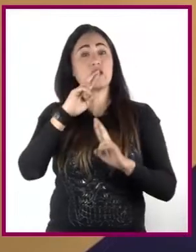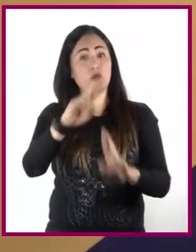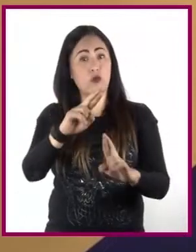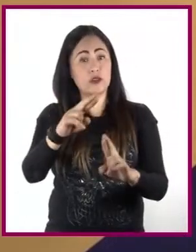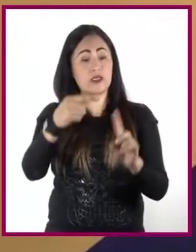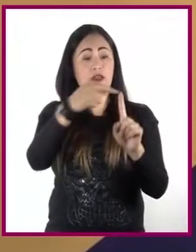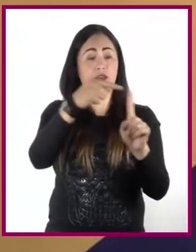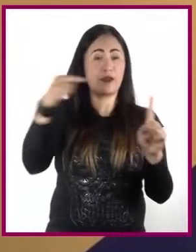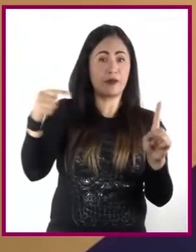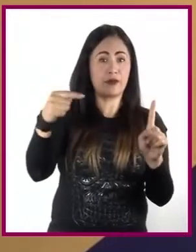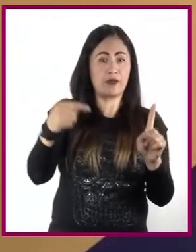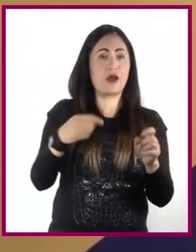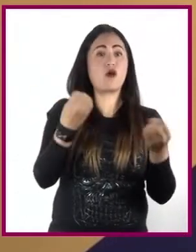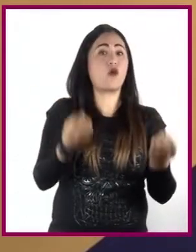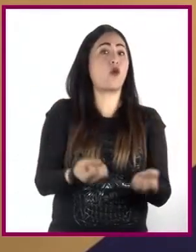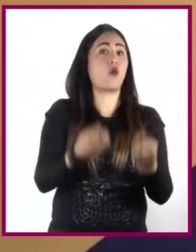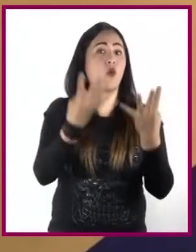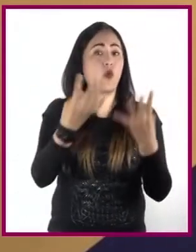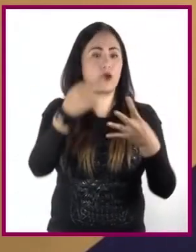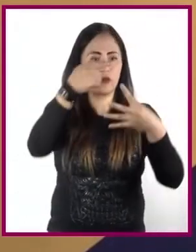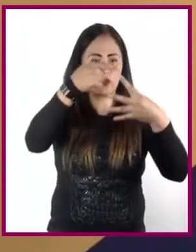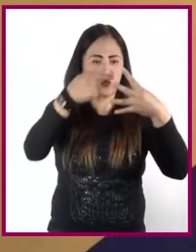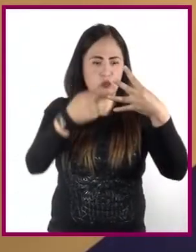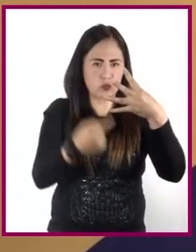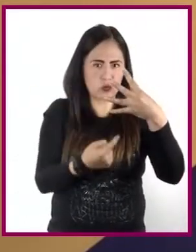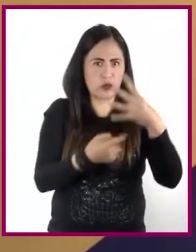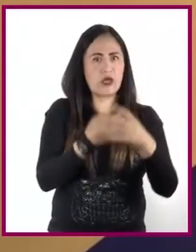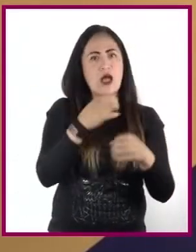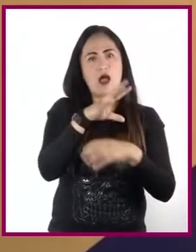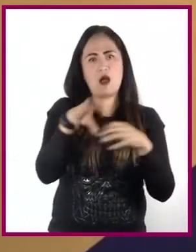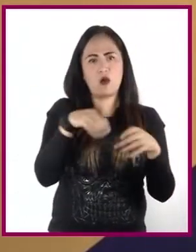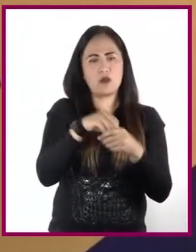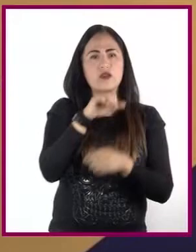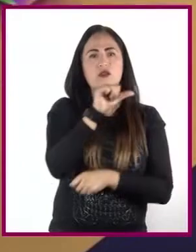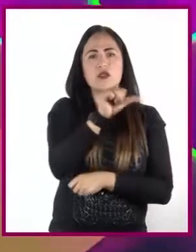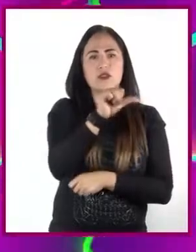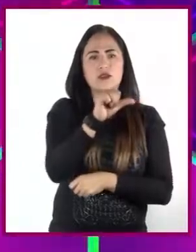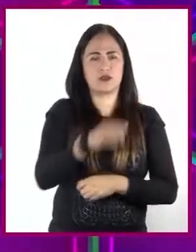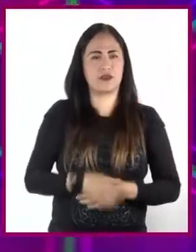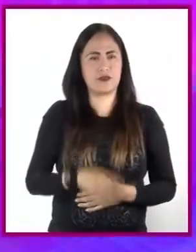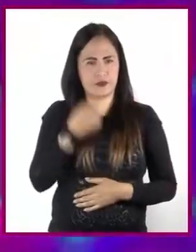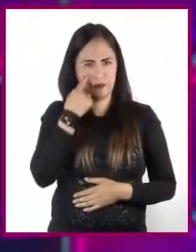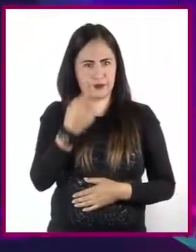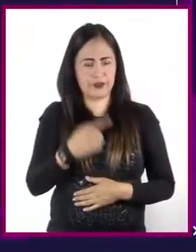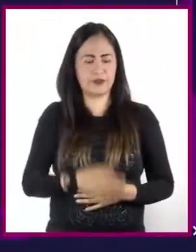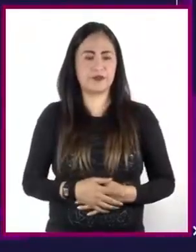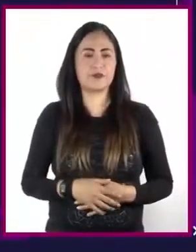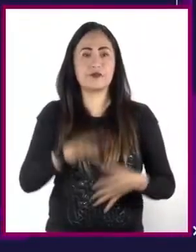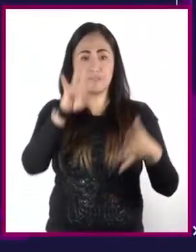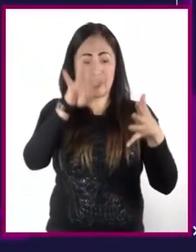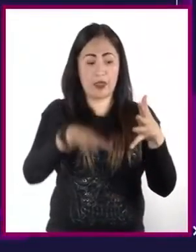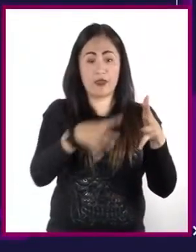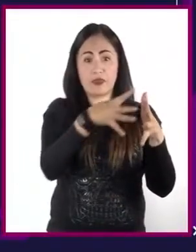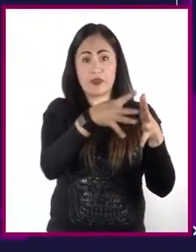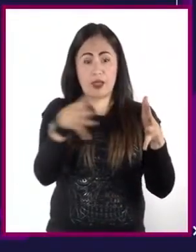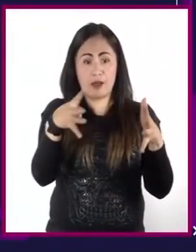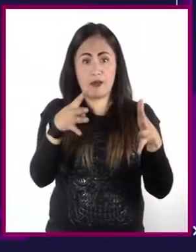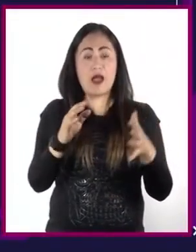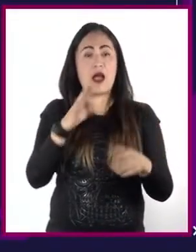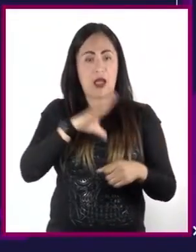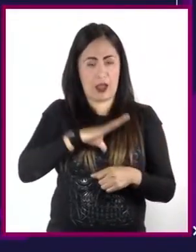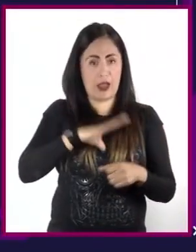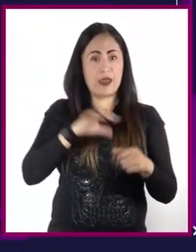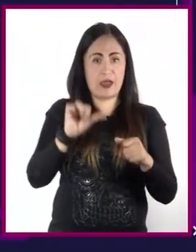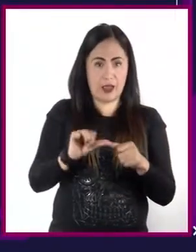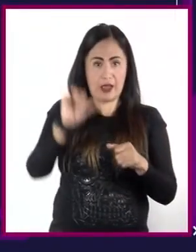se divide entre el número de elementos de la muestra, que es 16. Veamos. En la tabla tenemos las alturas y